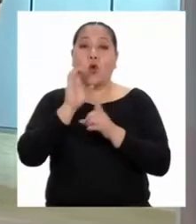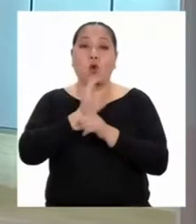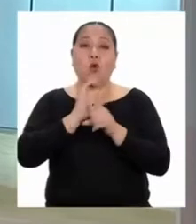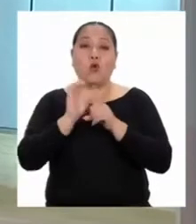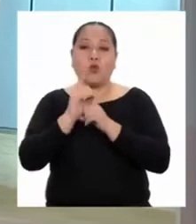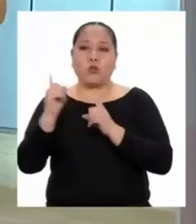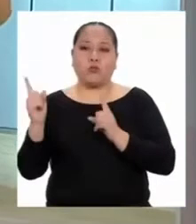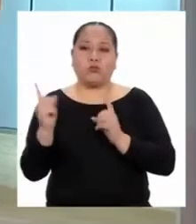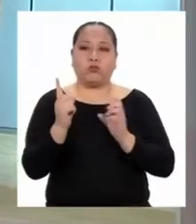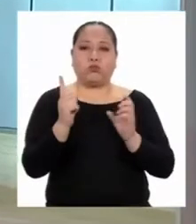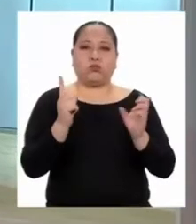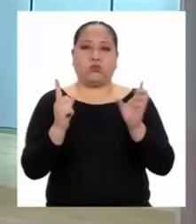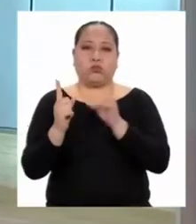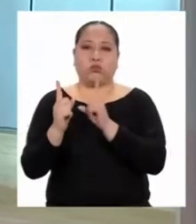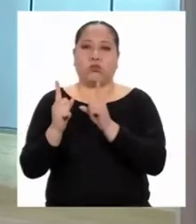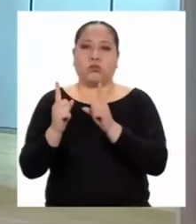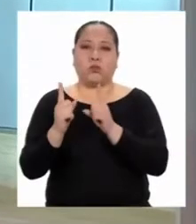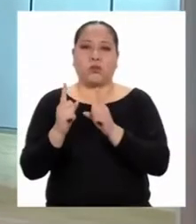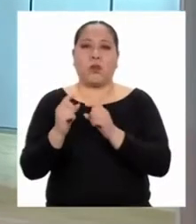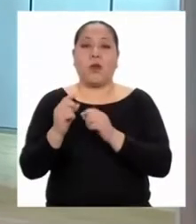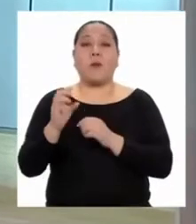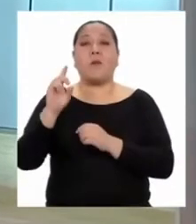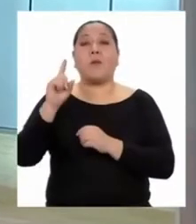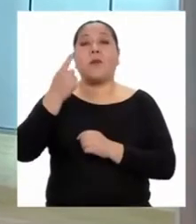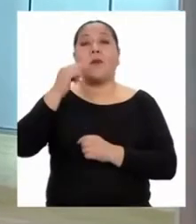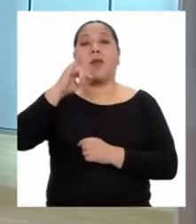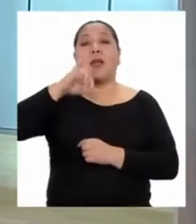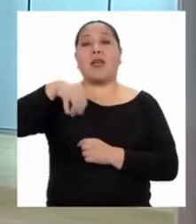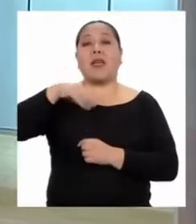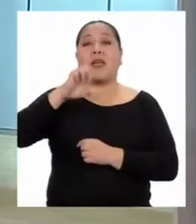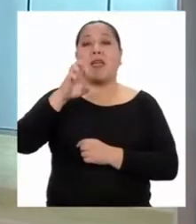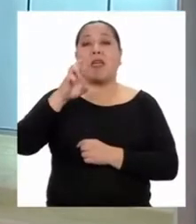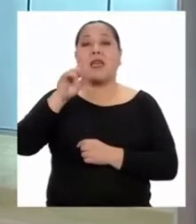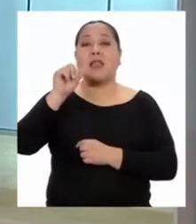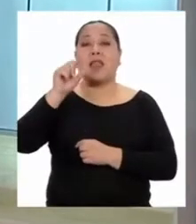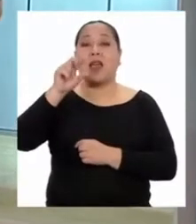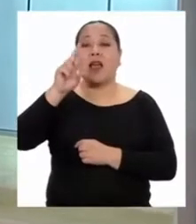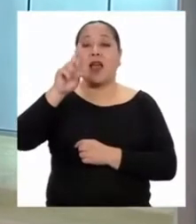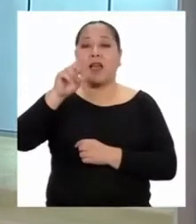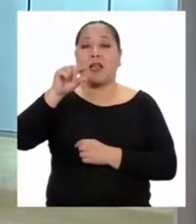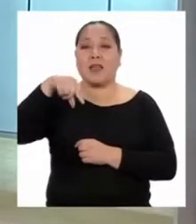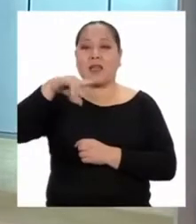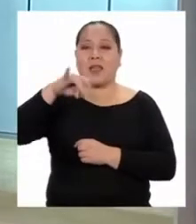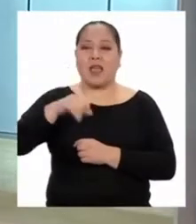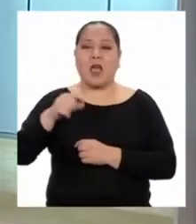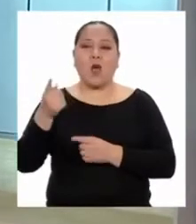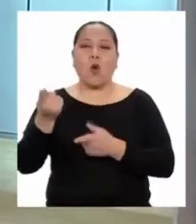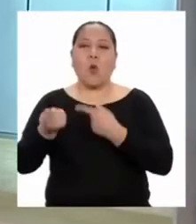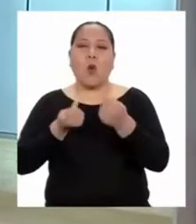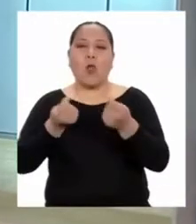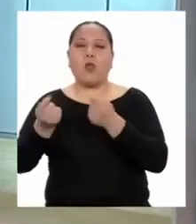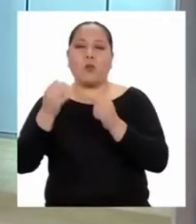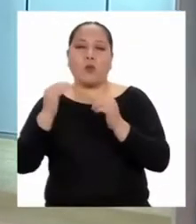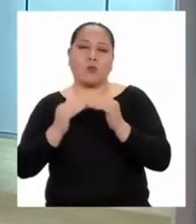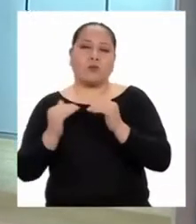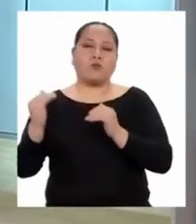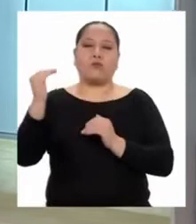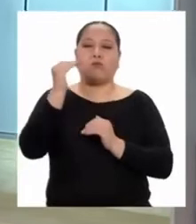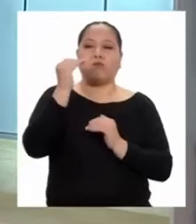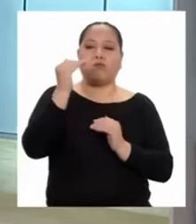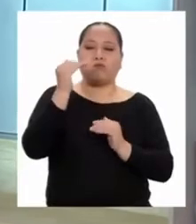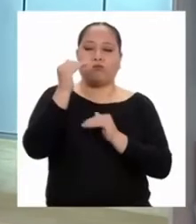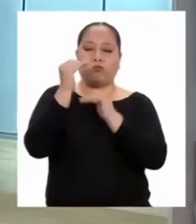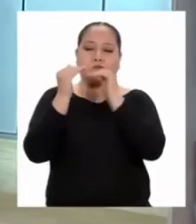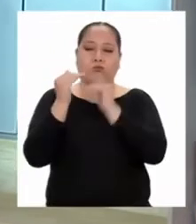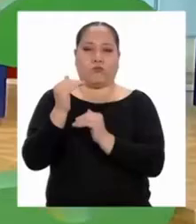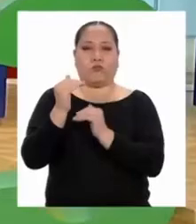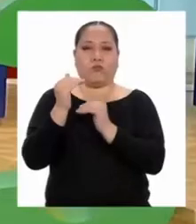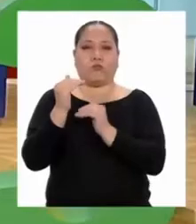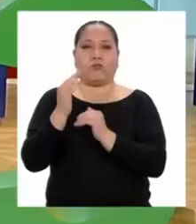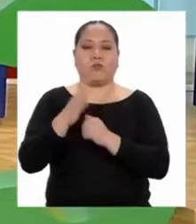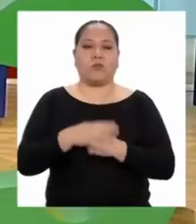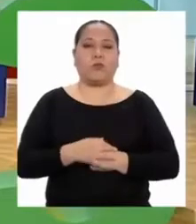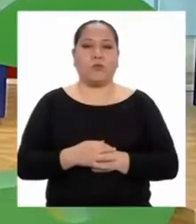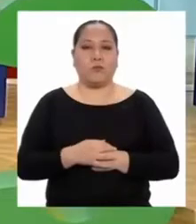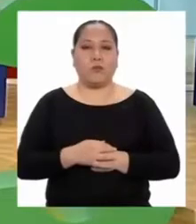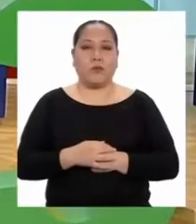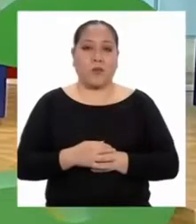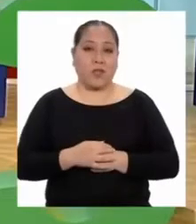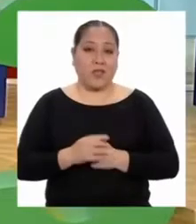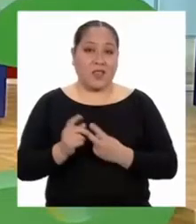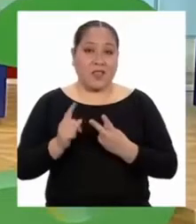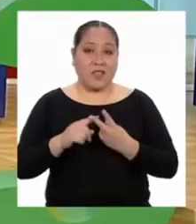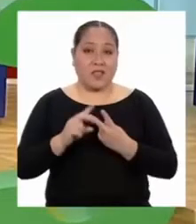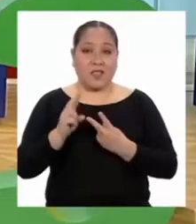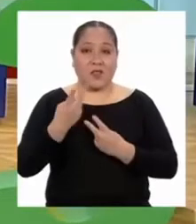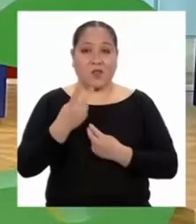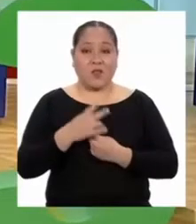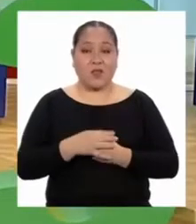Primero, la postura de jerarquía, en la que se establece una relación de dominación de una sobre la otra. Y dos,